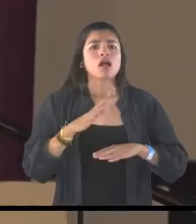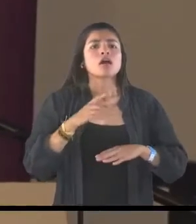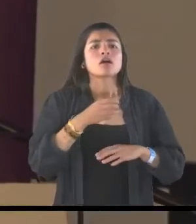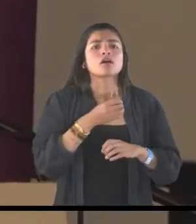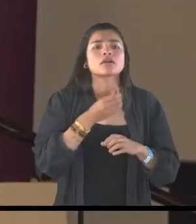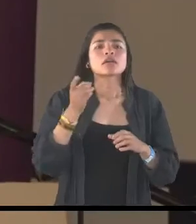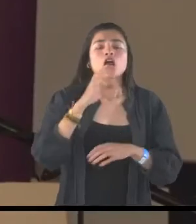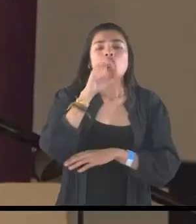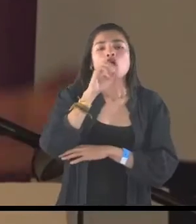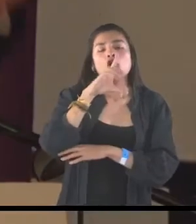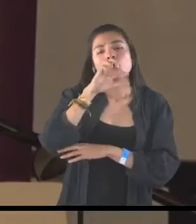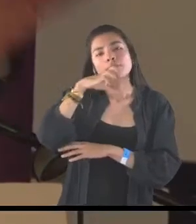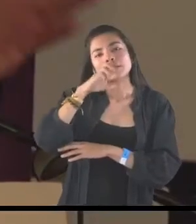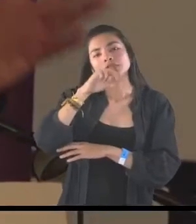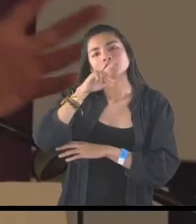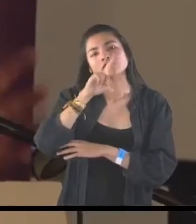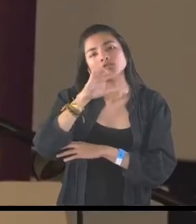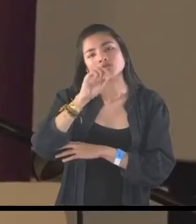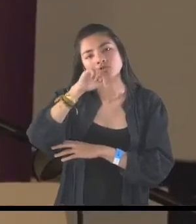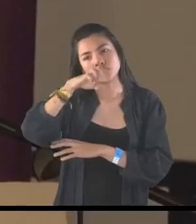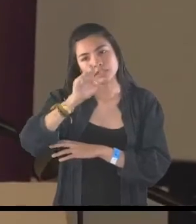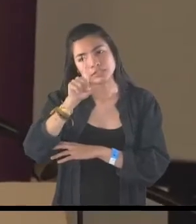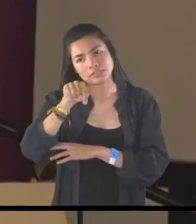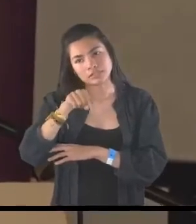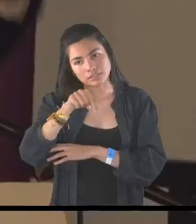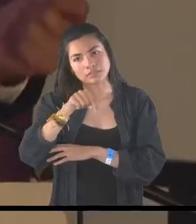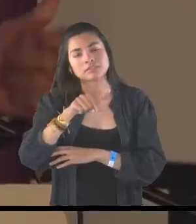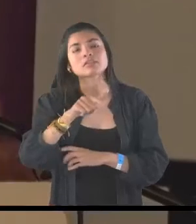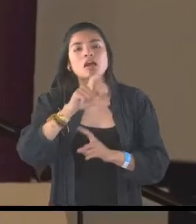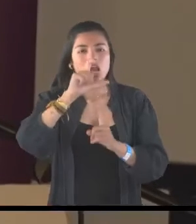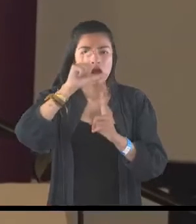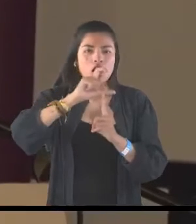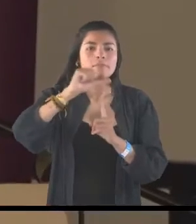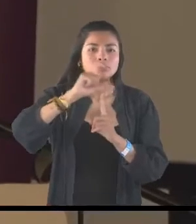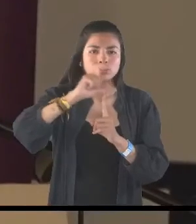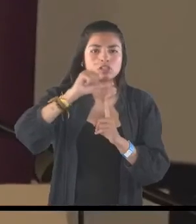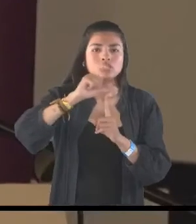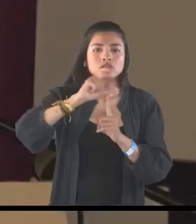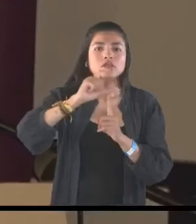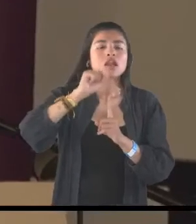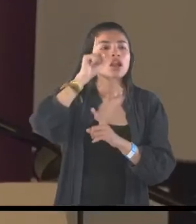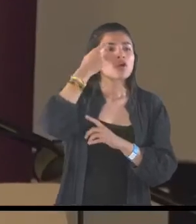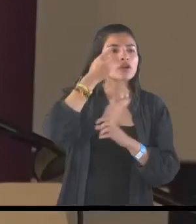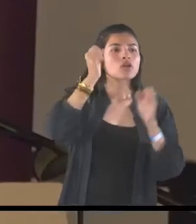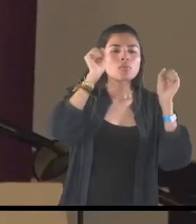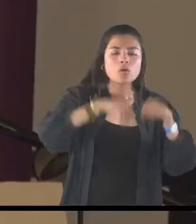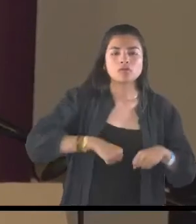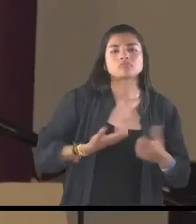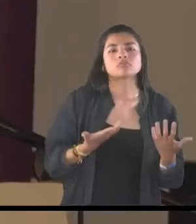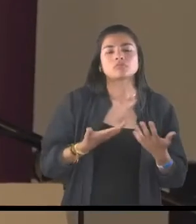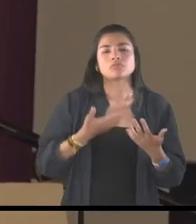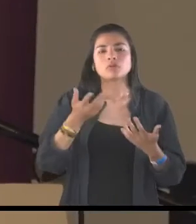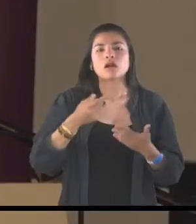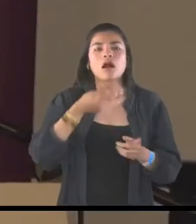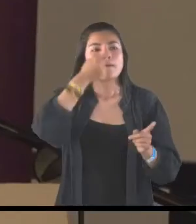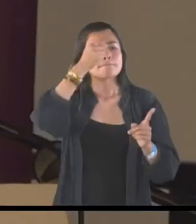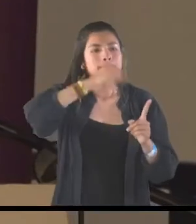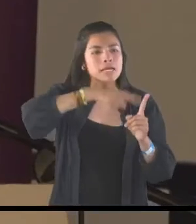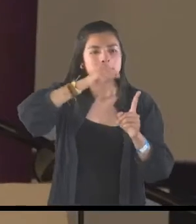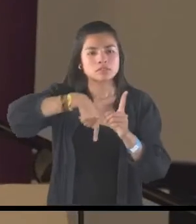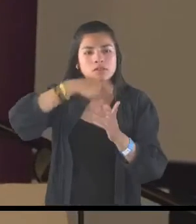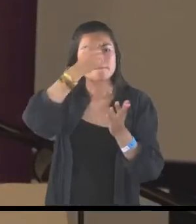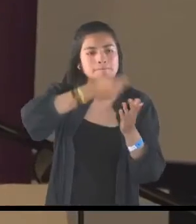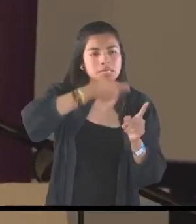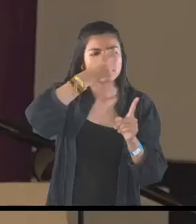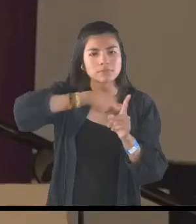a Colpensiones y a través de esos aportes el gobierno poder asignarle a ustedes unas mesadas más dignas con las cuales